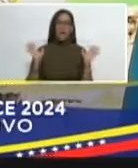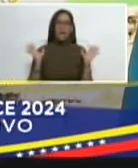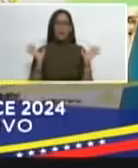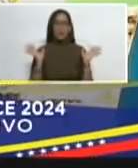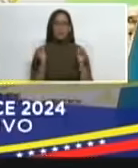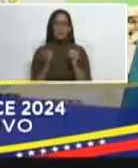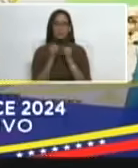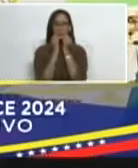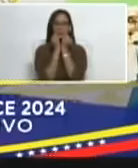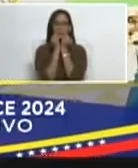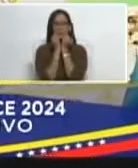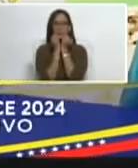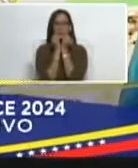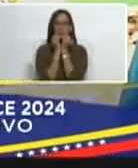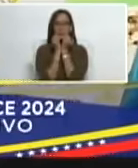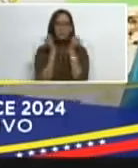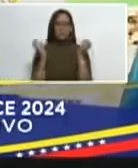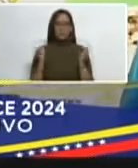miedo!